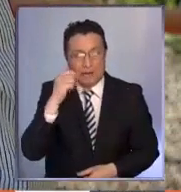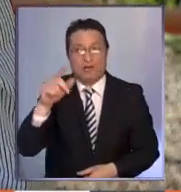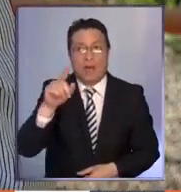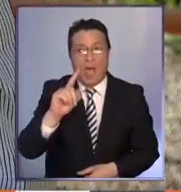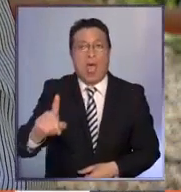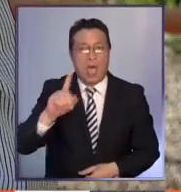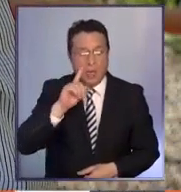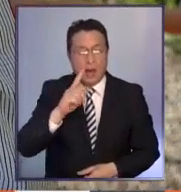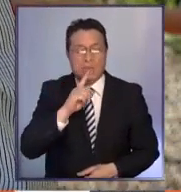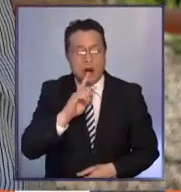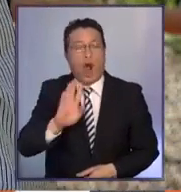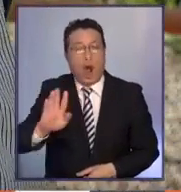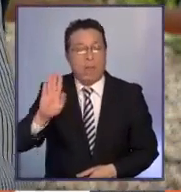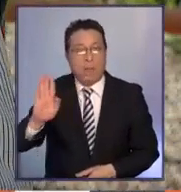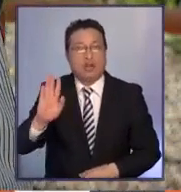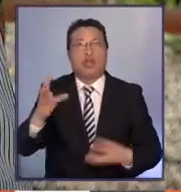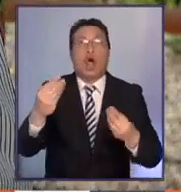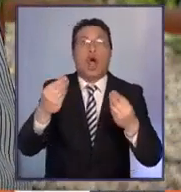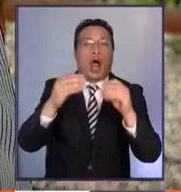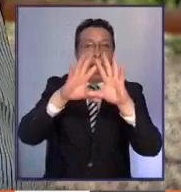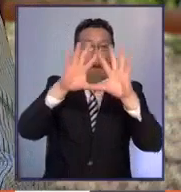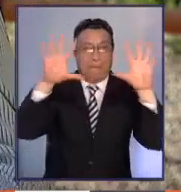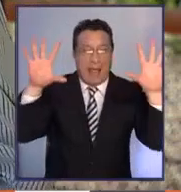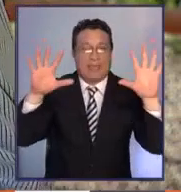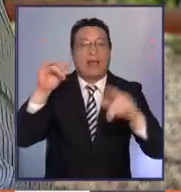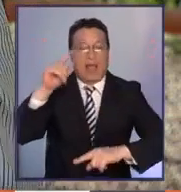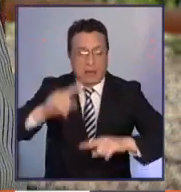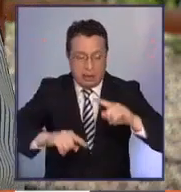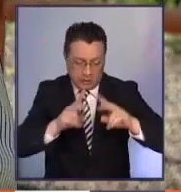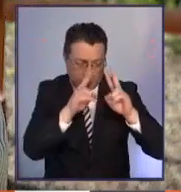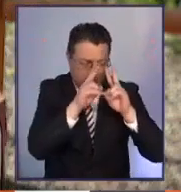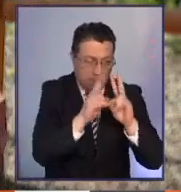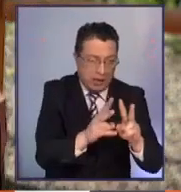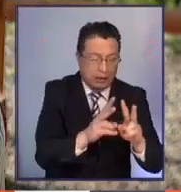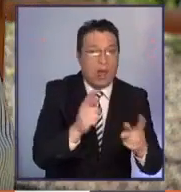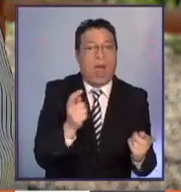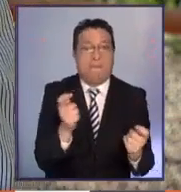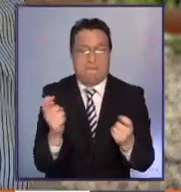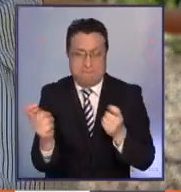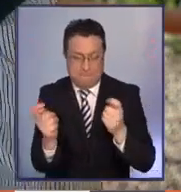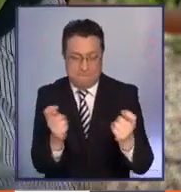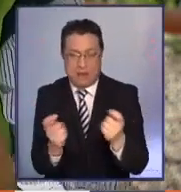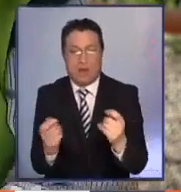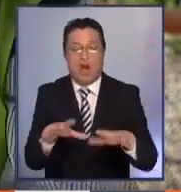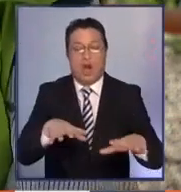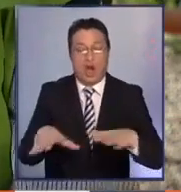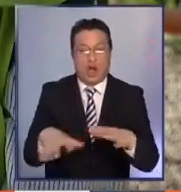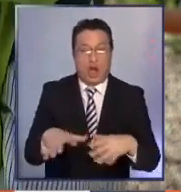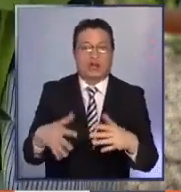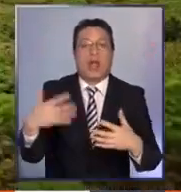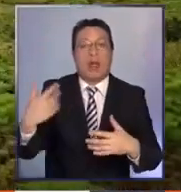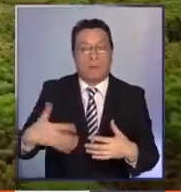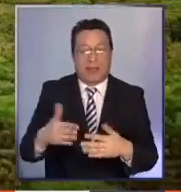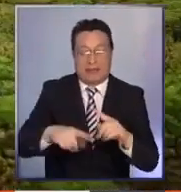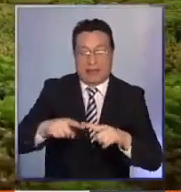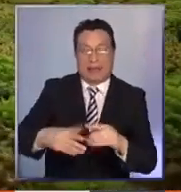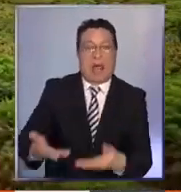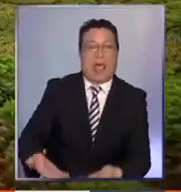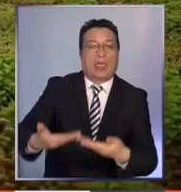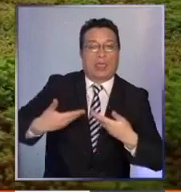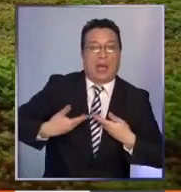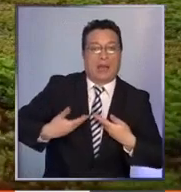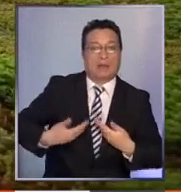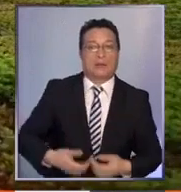un compromiso con el medio ambiente, con la tierra, y con el manejo, digamos, de los recursos básicos que la tierra nos otorga.